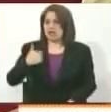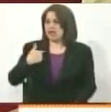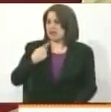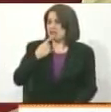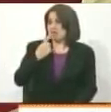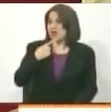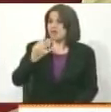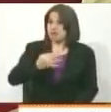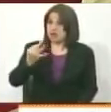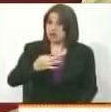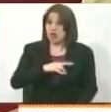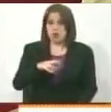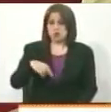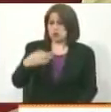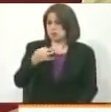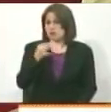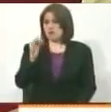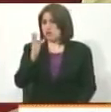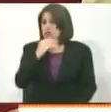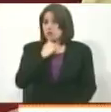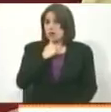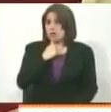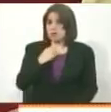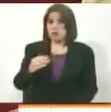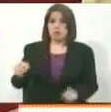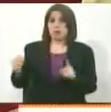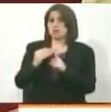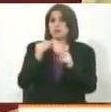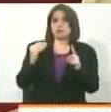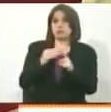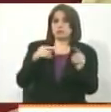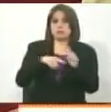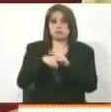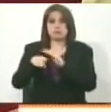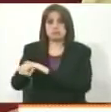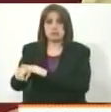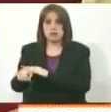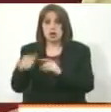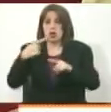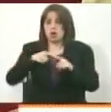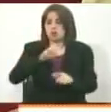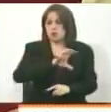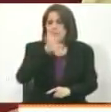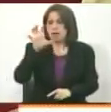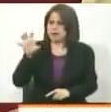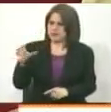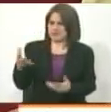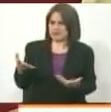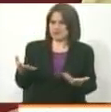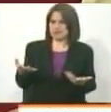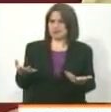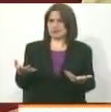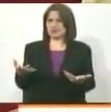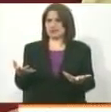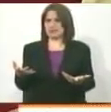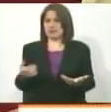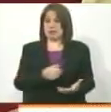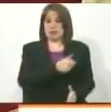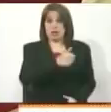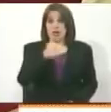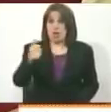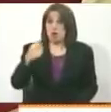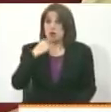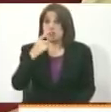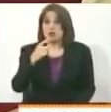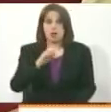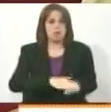verdad, nosotros no somos perfectos, pero eso no nos impide meternos en los asuntos internos de los demás países. Porque cada uno les dijo, ¿y en su país